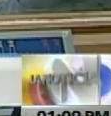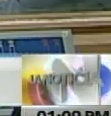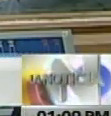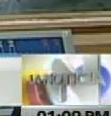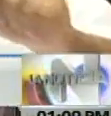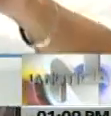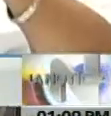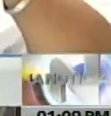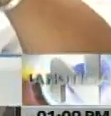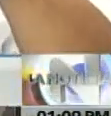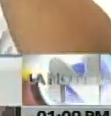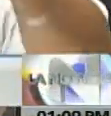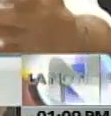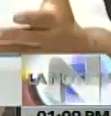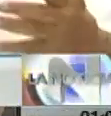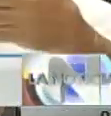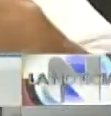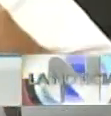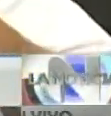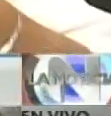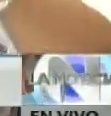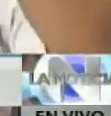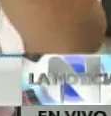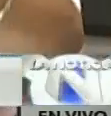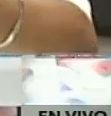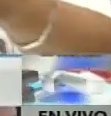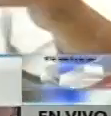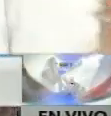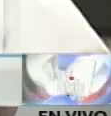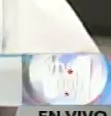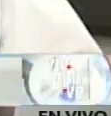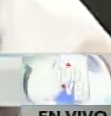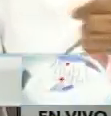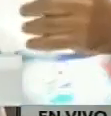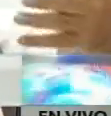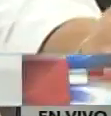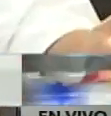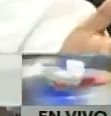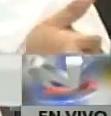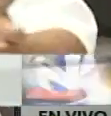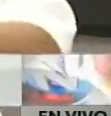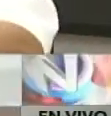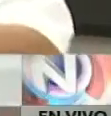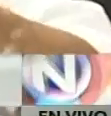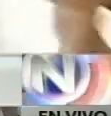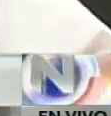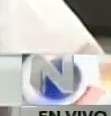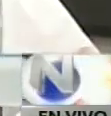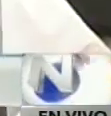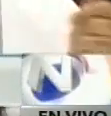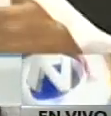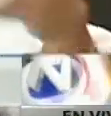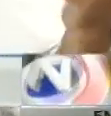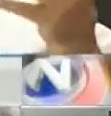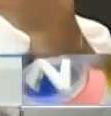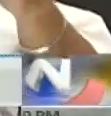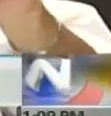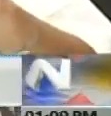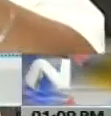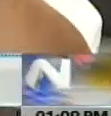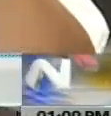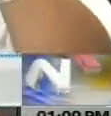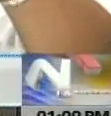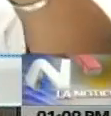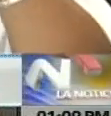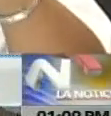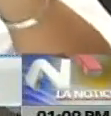historia es esa, oye, presidente. Él estaba enamorado de una exnovia de Daniel Santo, que para la época trabajaba en un cabaret, y él, bueno, le compone